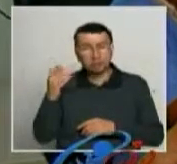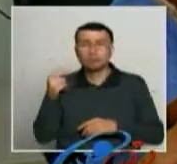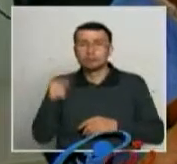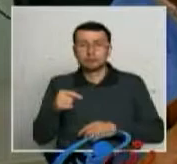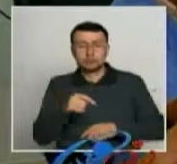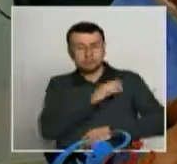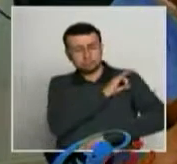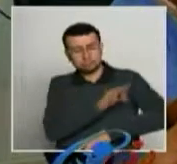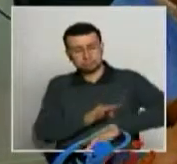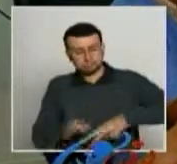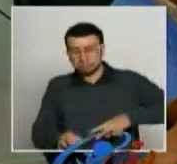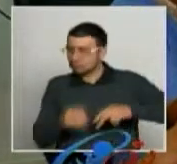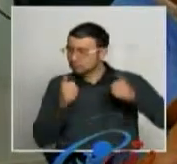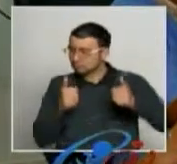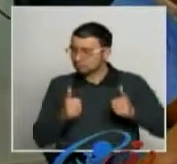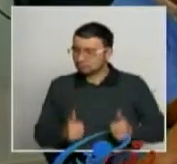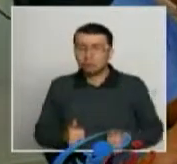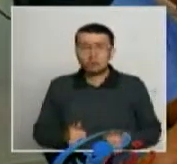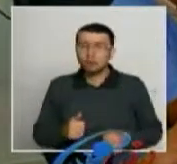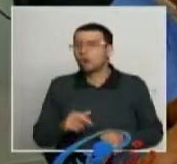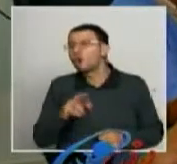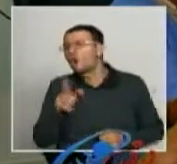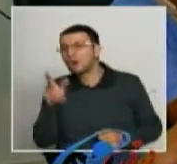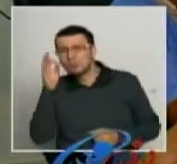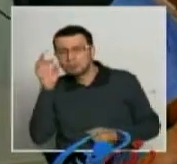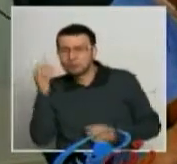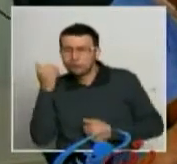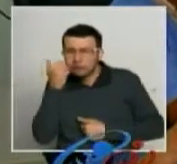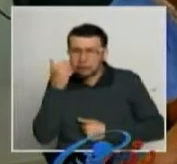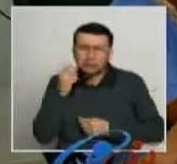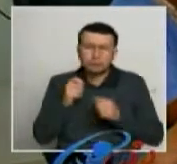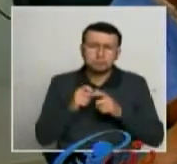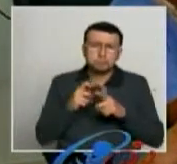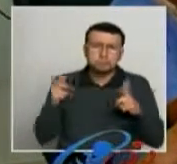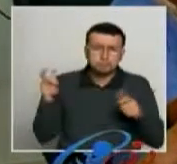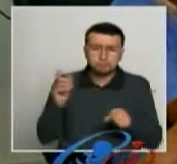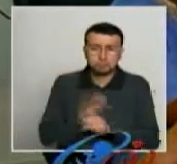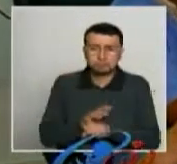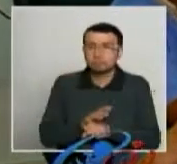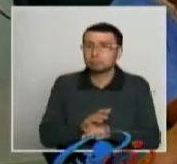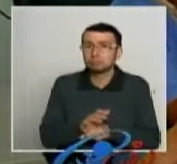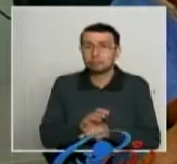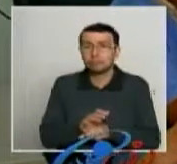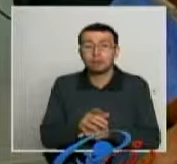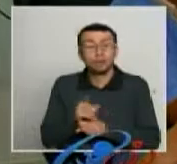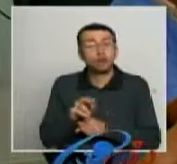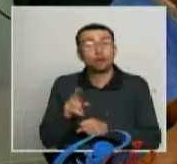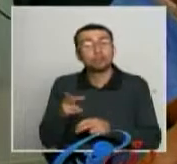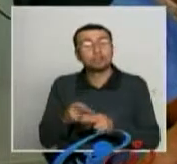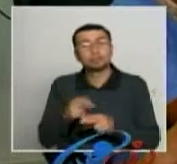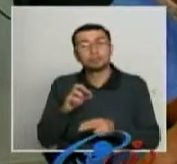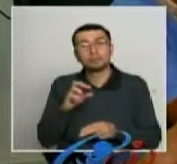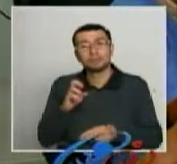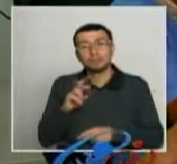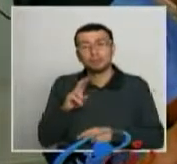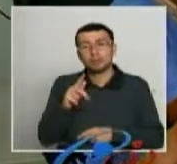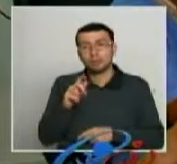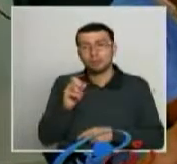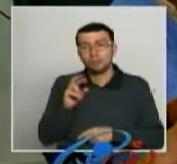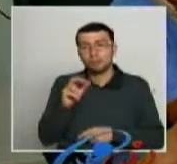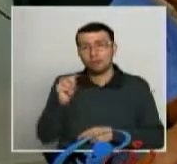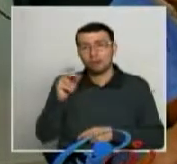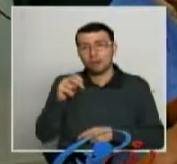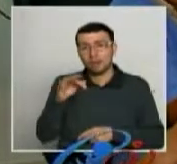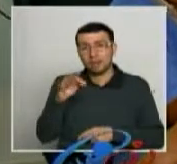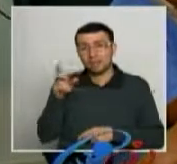bien y no encontramos otro tipo de venas que también se dañan, que se llaman las perforantes, que son las que comunican el sistema venoso